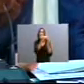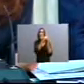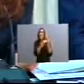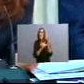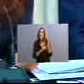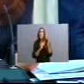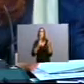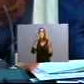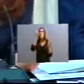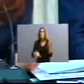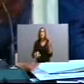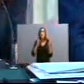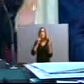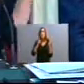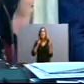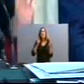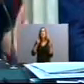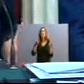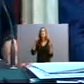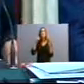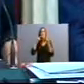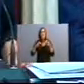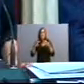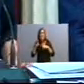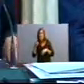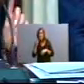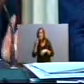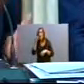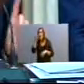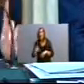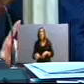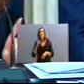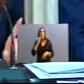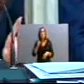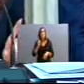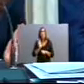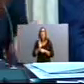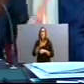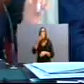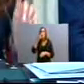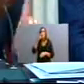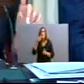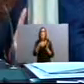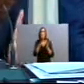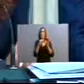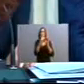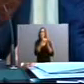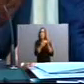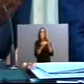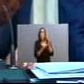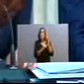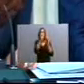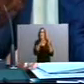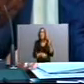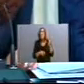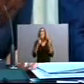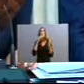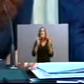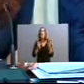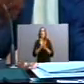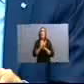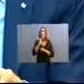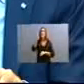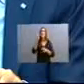roja de Interpol, que por otra parte todos sabemos que esa tarjeta roja de Interpol es tarjeta